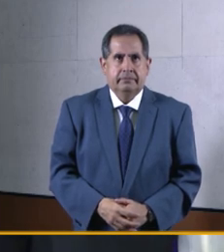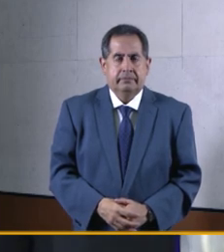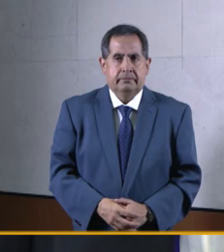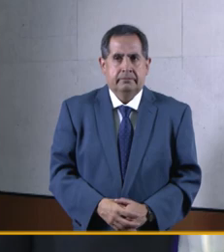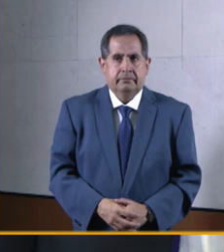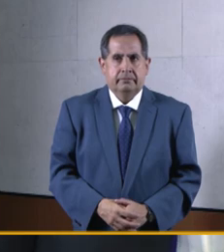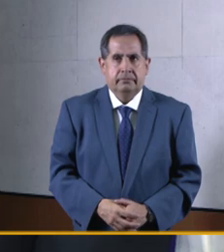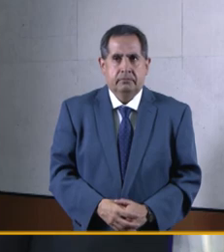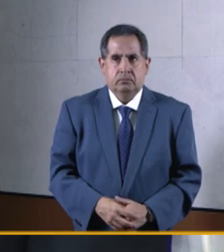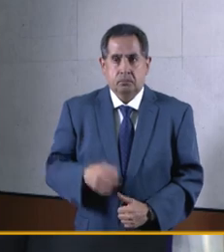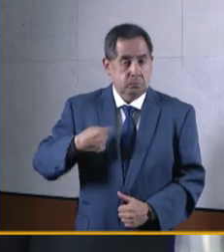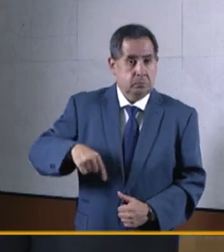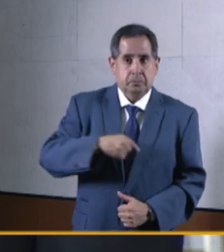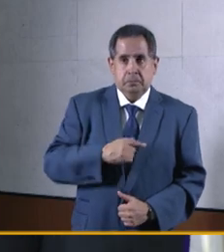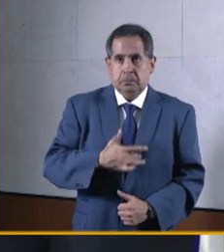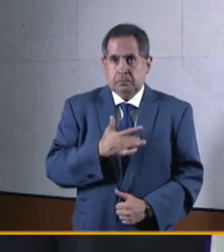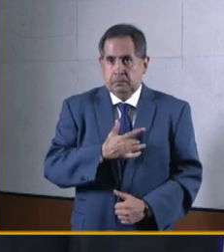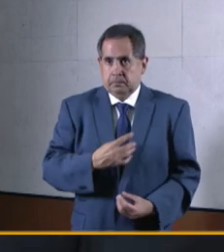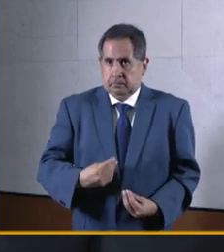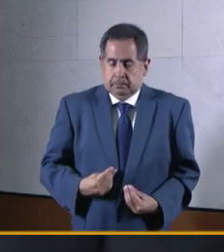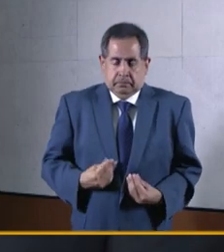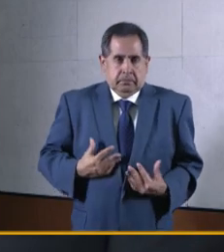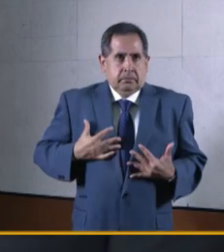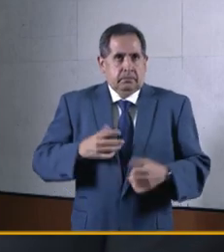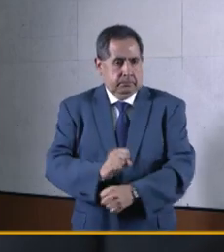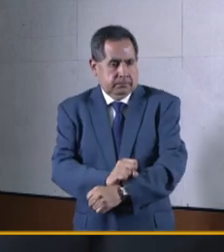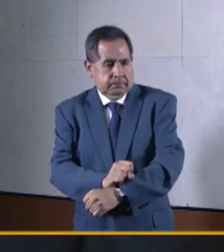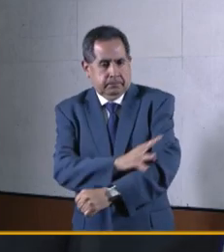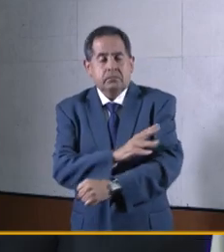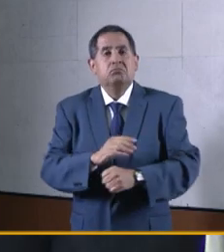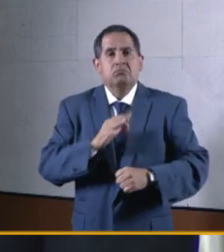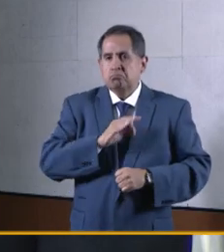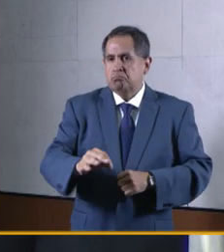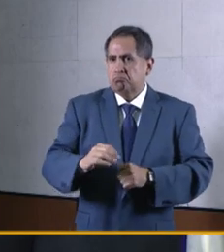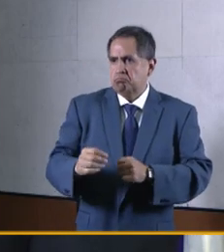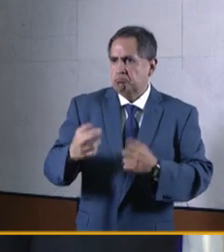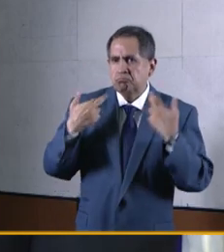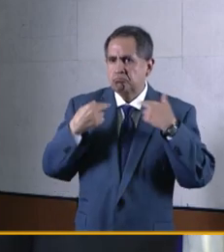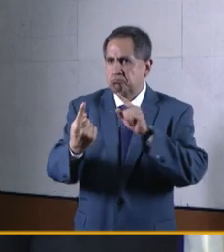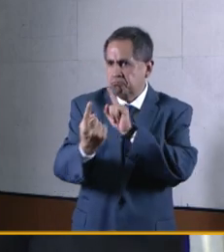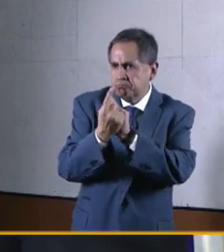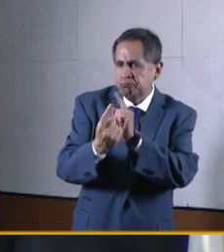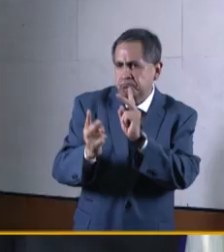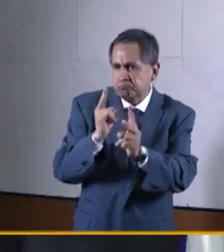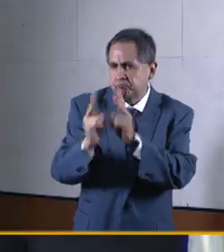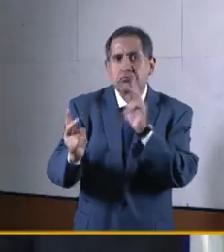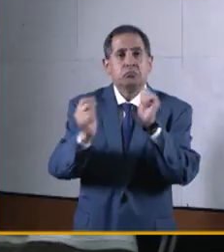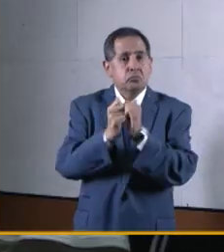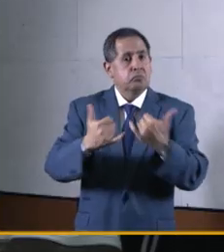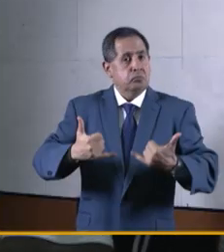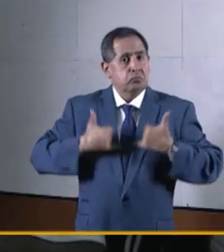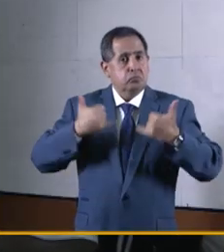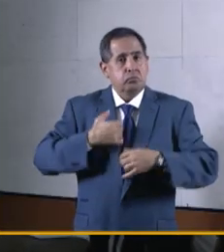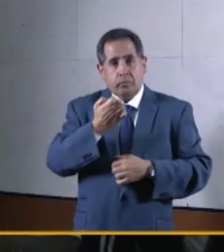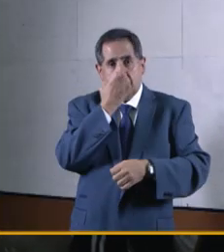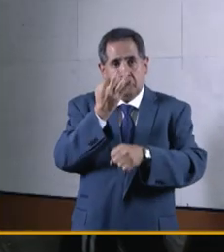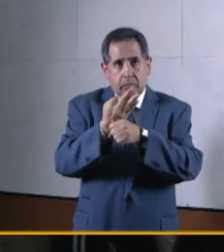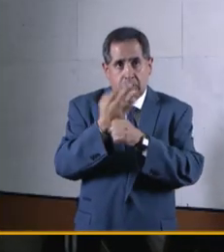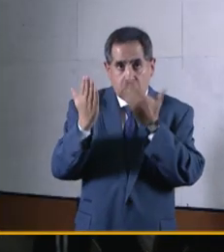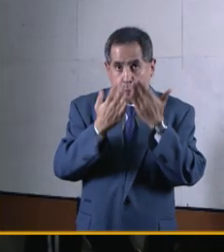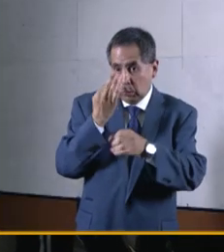de ahí la emoción con la que los profesores podemos dialogar en la hora del encuentro con los estudiantes